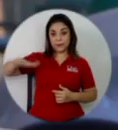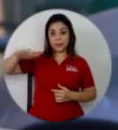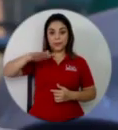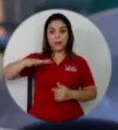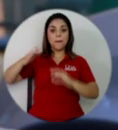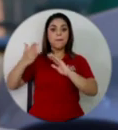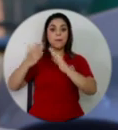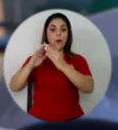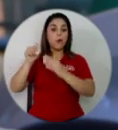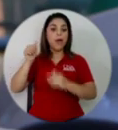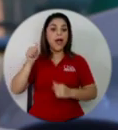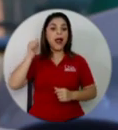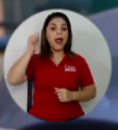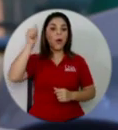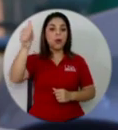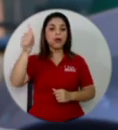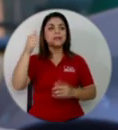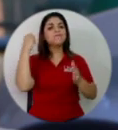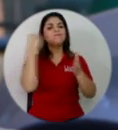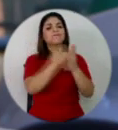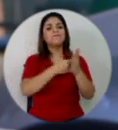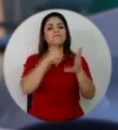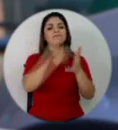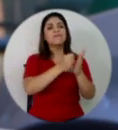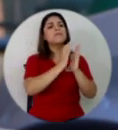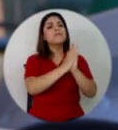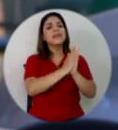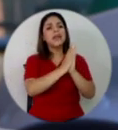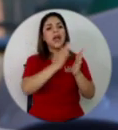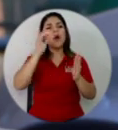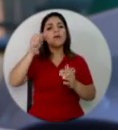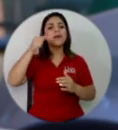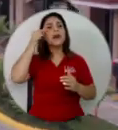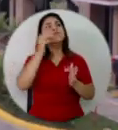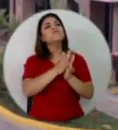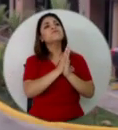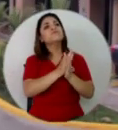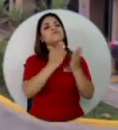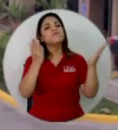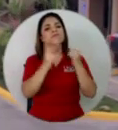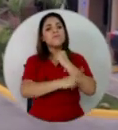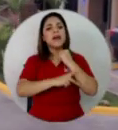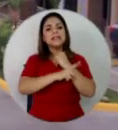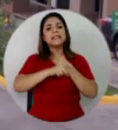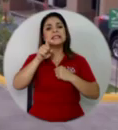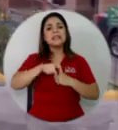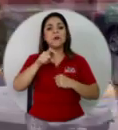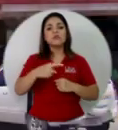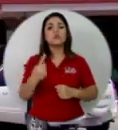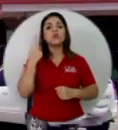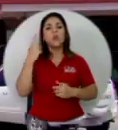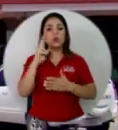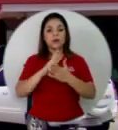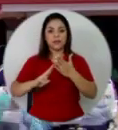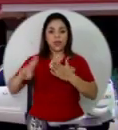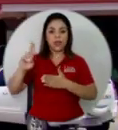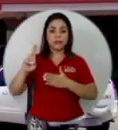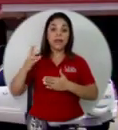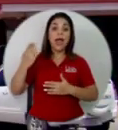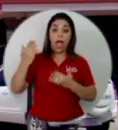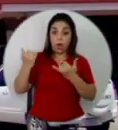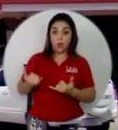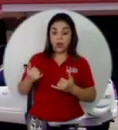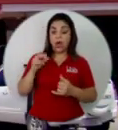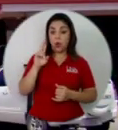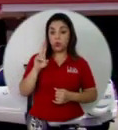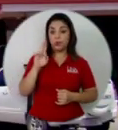alajuelense pedía al gobierno, pedía al país tener una universidad. Hoy en día está la UTN, en aquel entonces